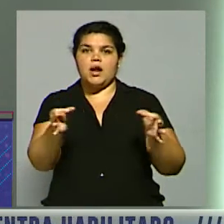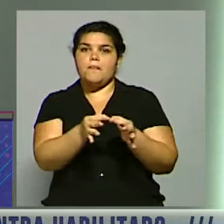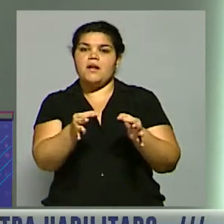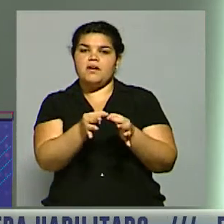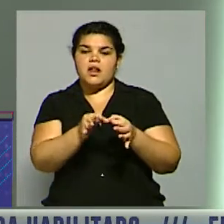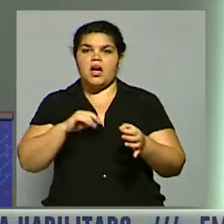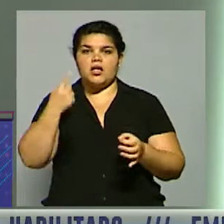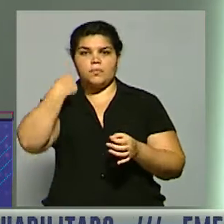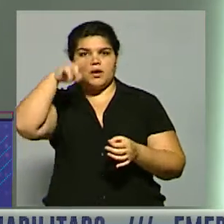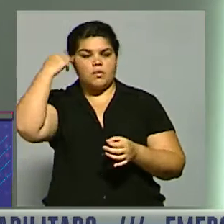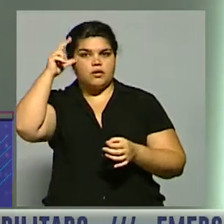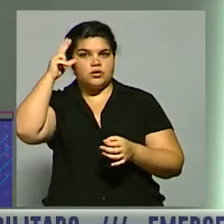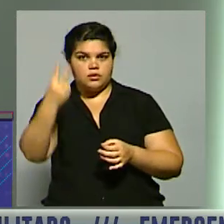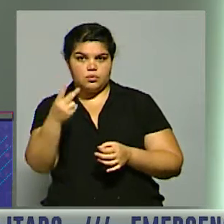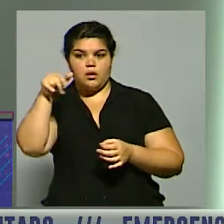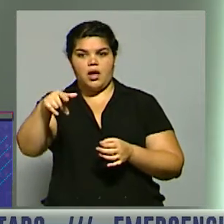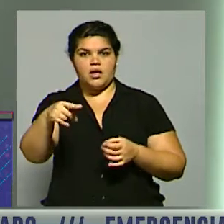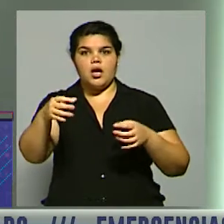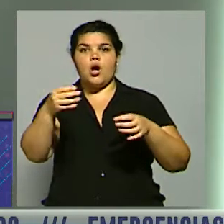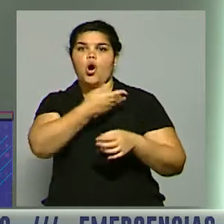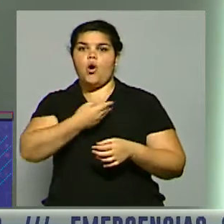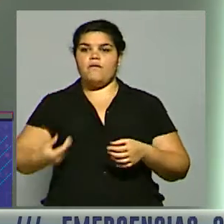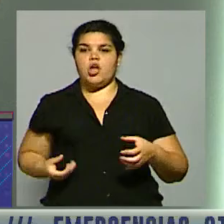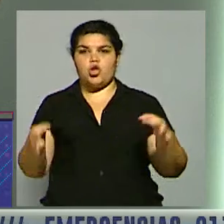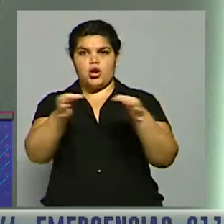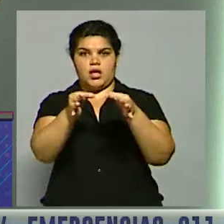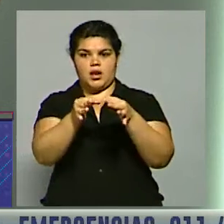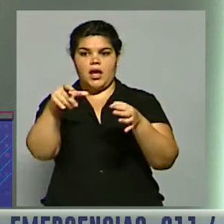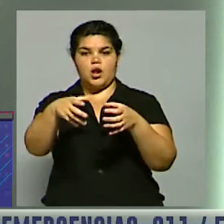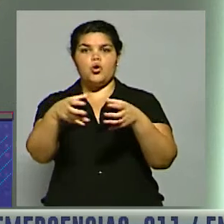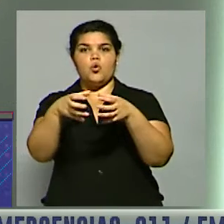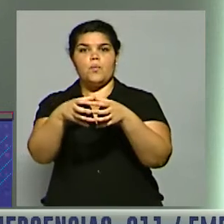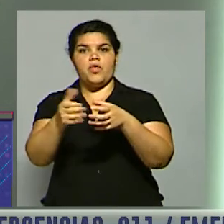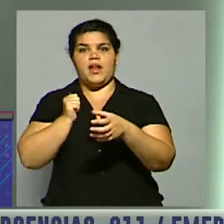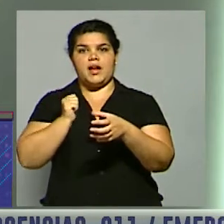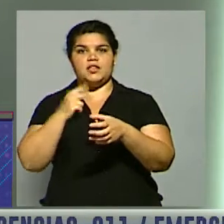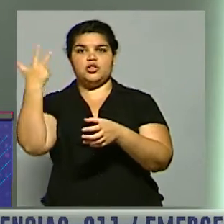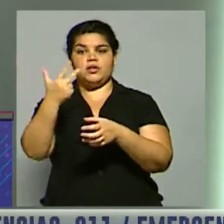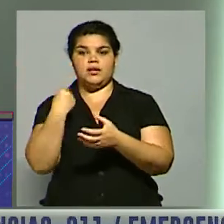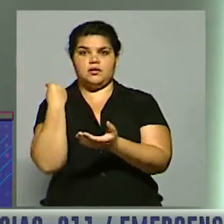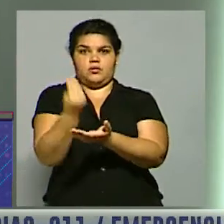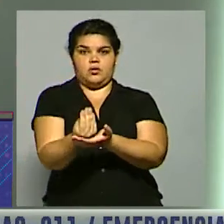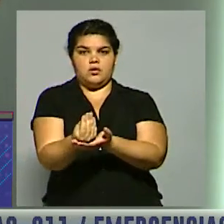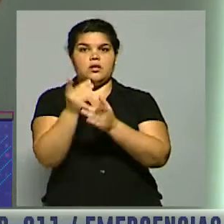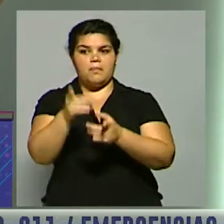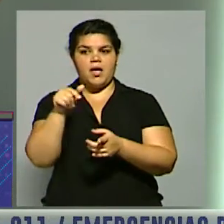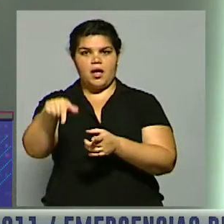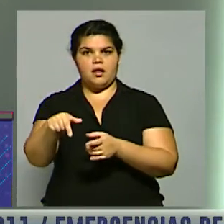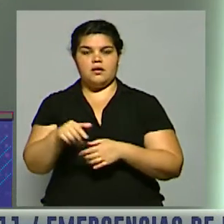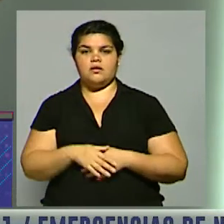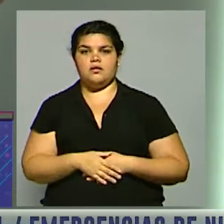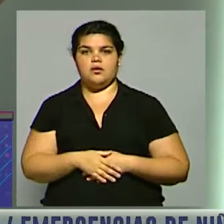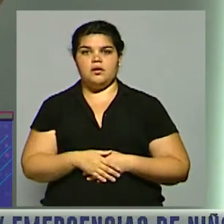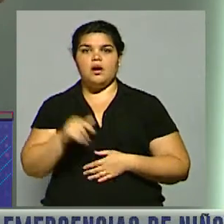fue justamente el gobernador de las islas, estuvo al frente del tercer cuerpo del ejército, que además tenía presencia y jurisdicción en